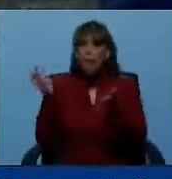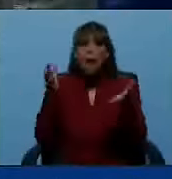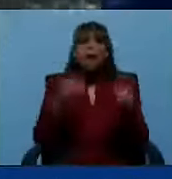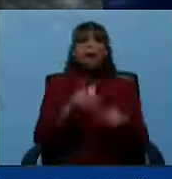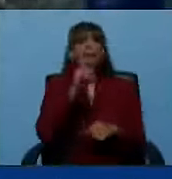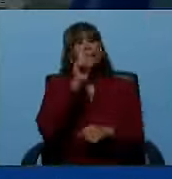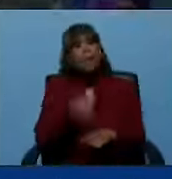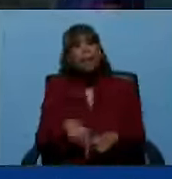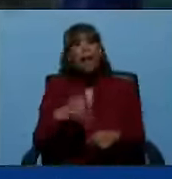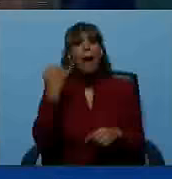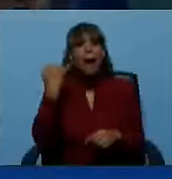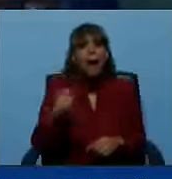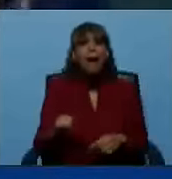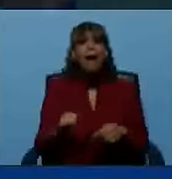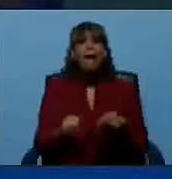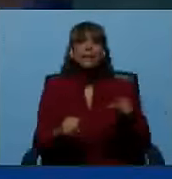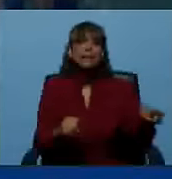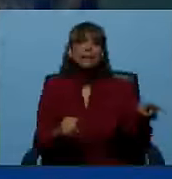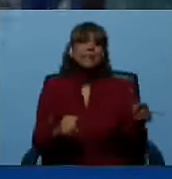También,